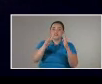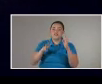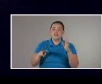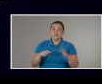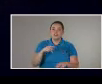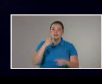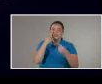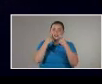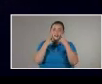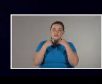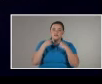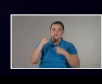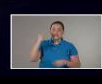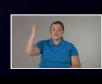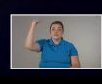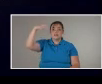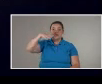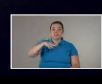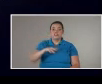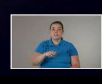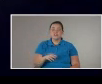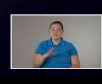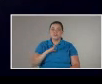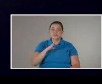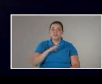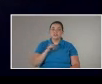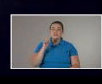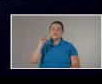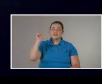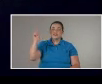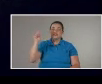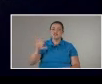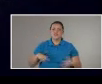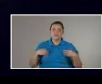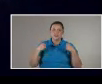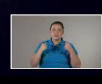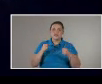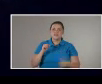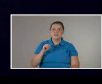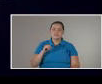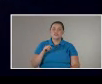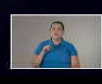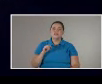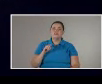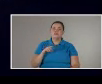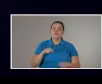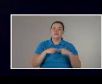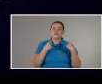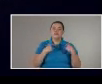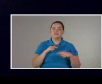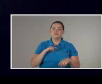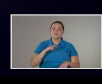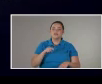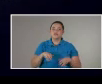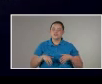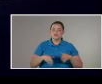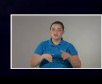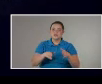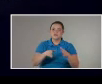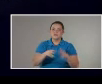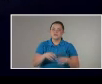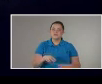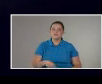Bienaventurados aquellos que tienen en ti su fortaleza, en cuyo corazón están tus caminos. Atravesando el valle